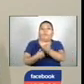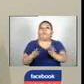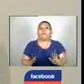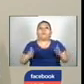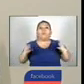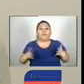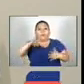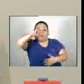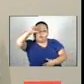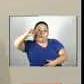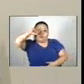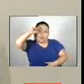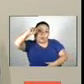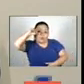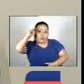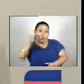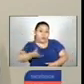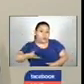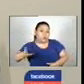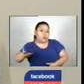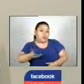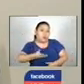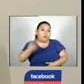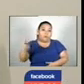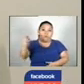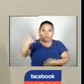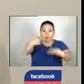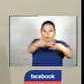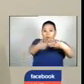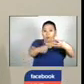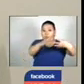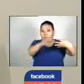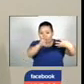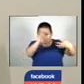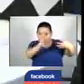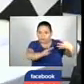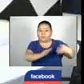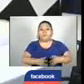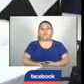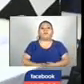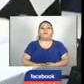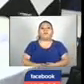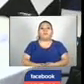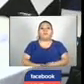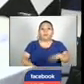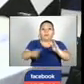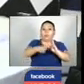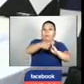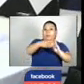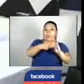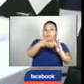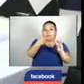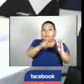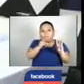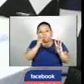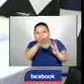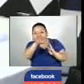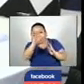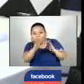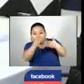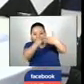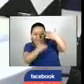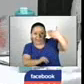básicamente pues el trabajo que básicamente está encomendado por la Constitución y las leyes secundarias. 3 de estos magistrados saldrán de un